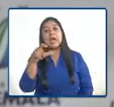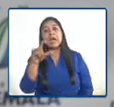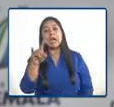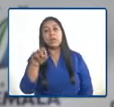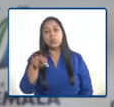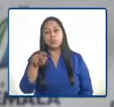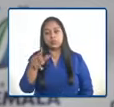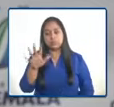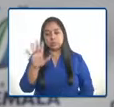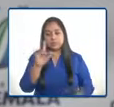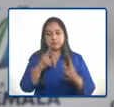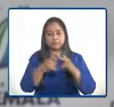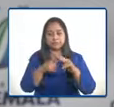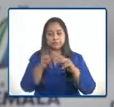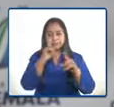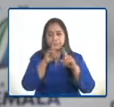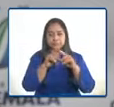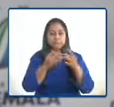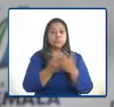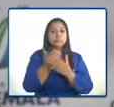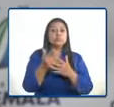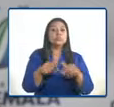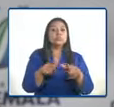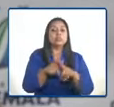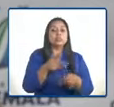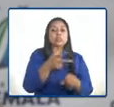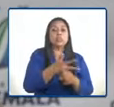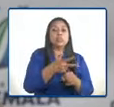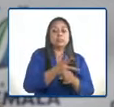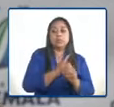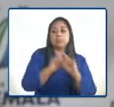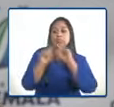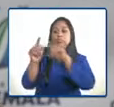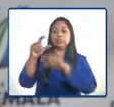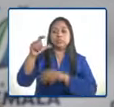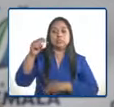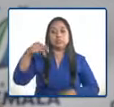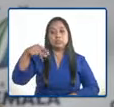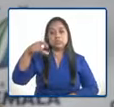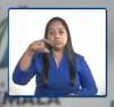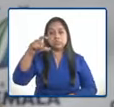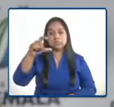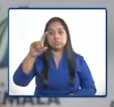ya abriendo una nueva ruta, Guatemala-Cancún, una ruta que viene a